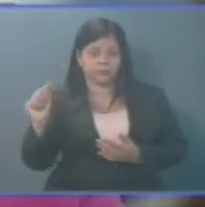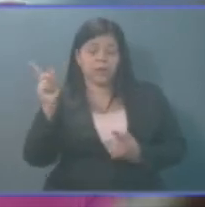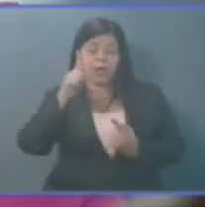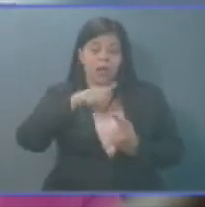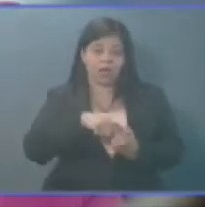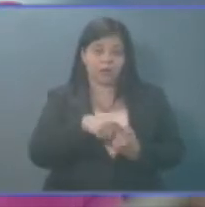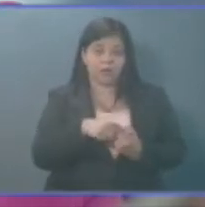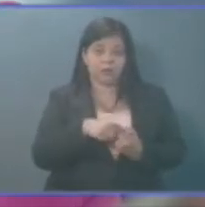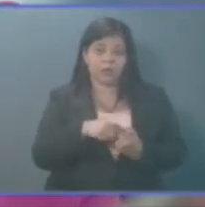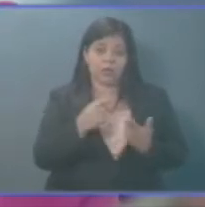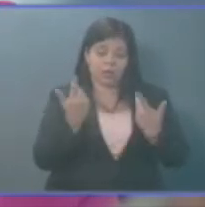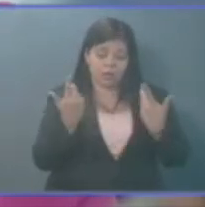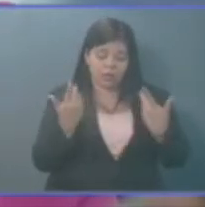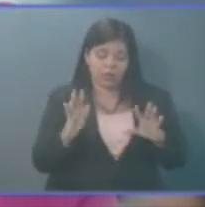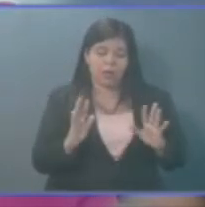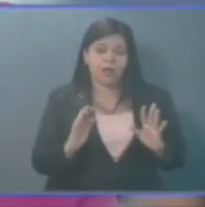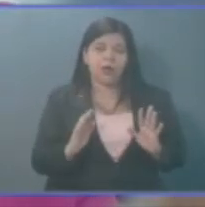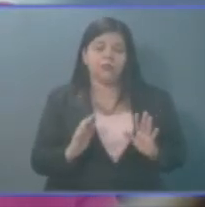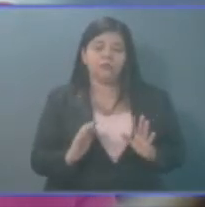votos